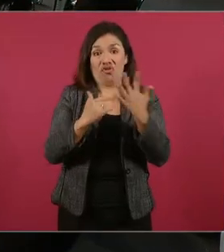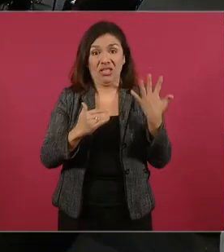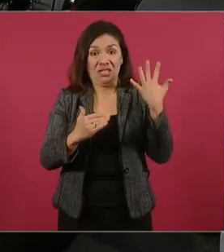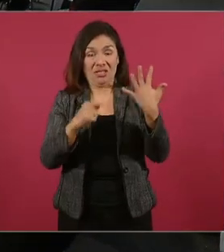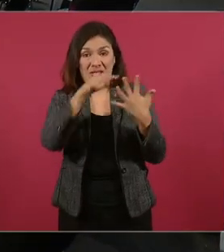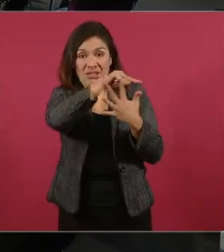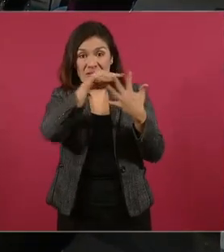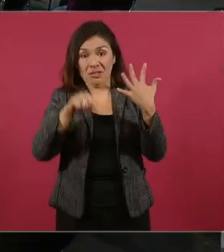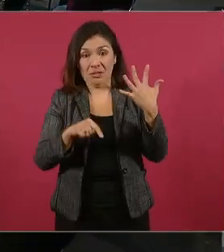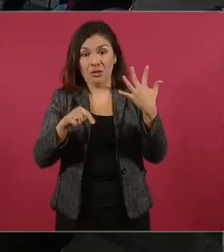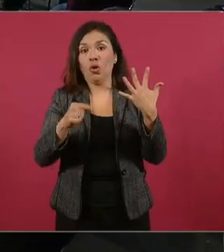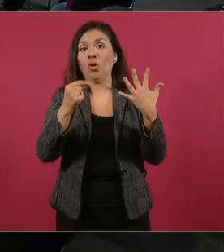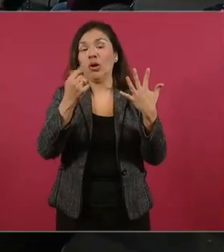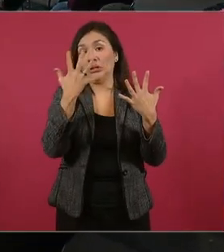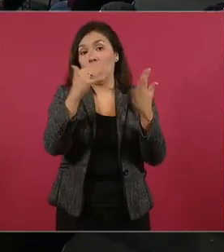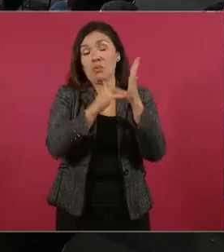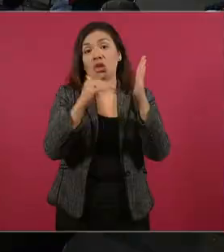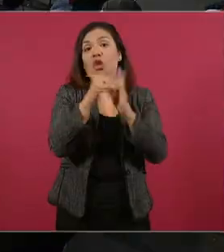de niños